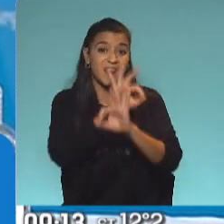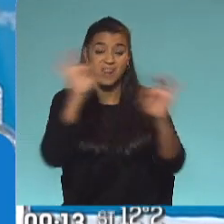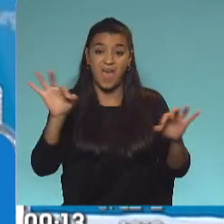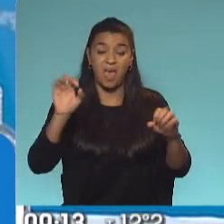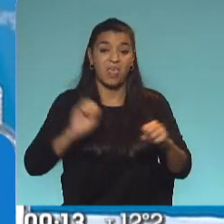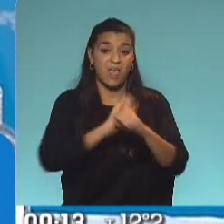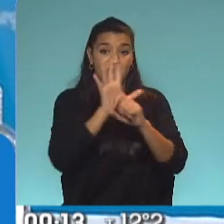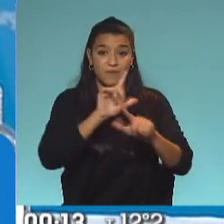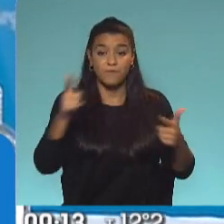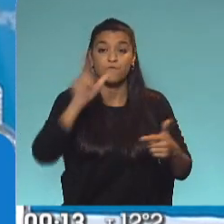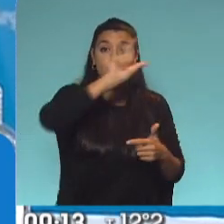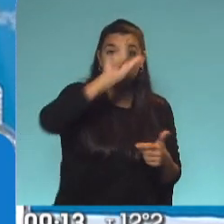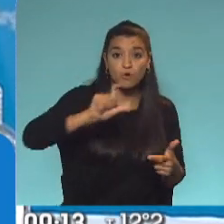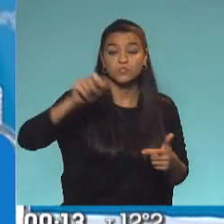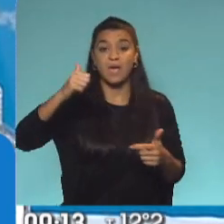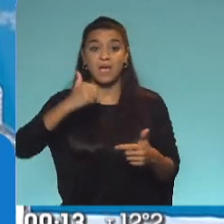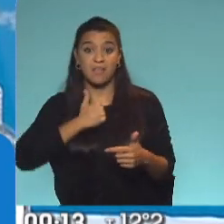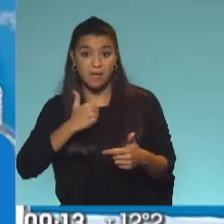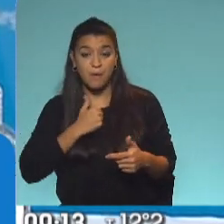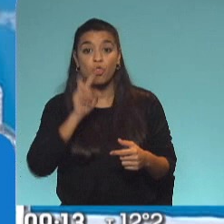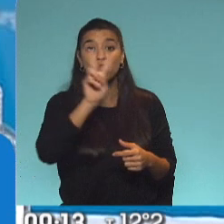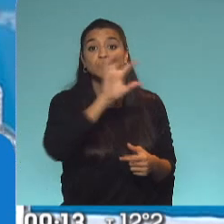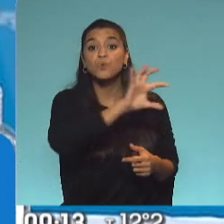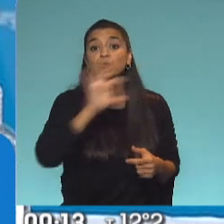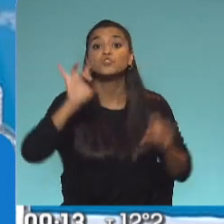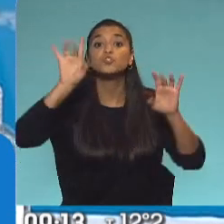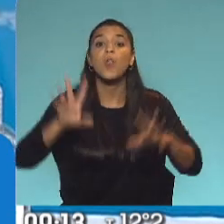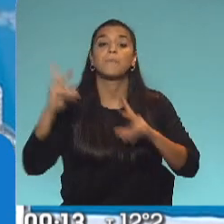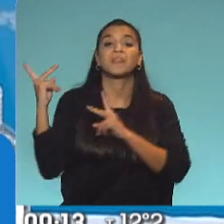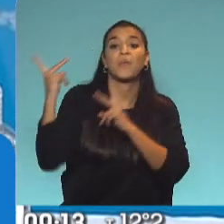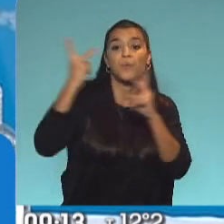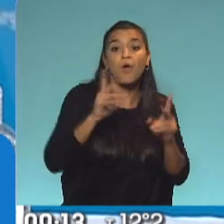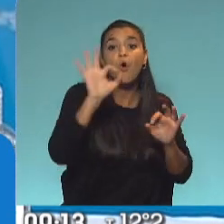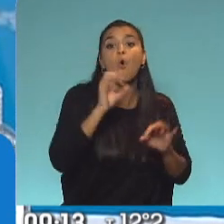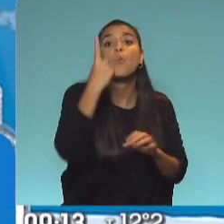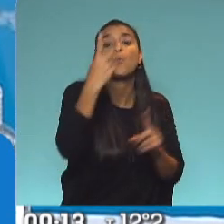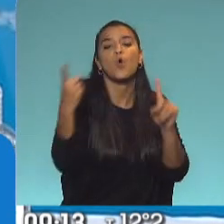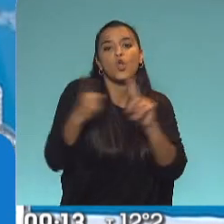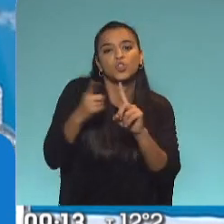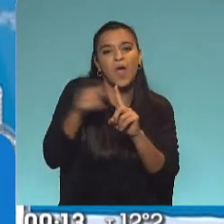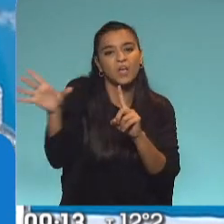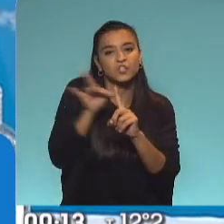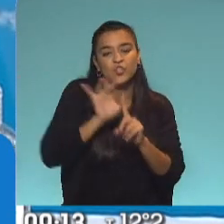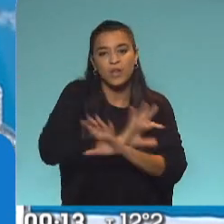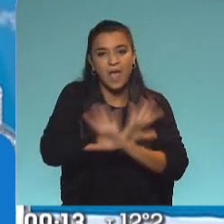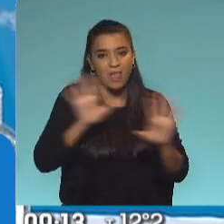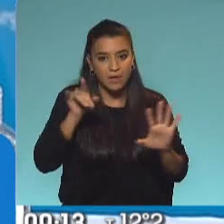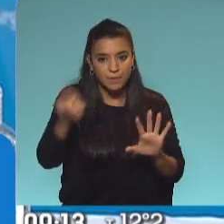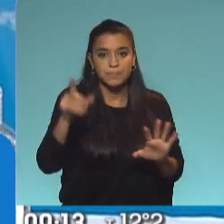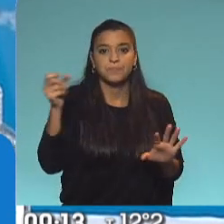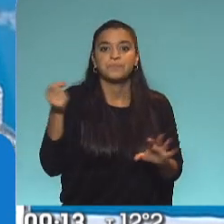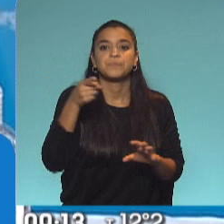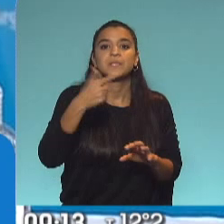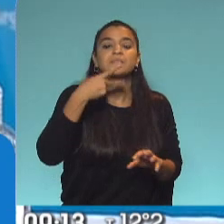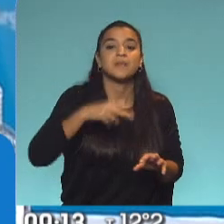que son formosa y catamarca hay dos provincias que tienen solo casos importados o un contacto estrecho relacionado con la importación